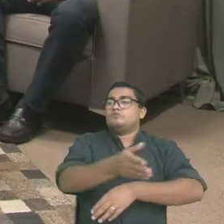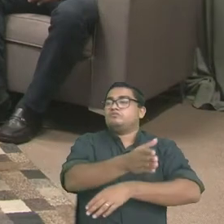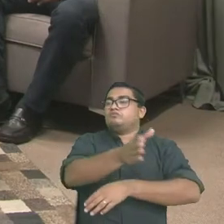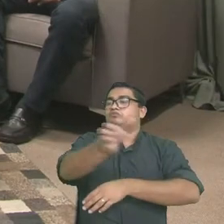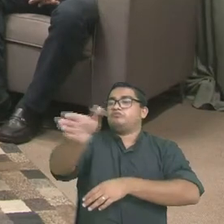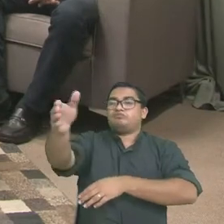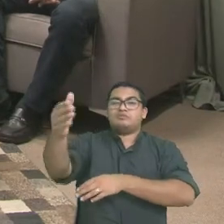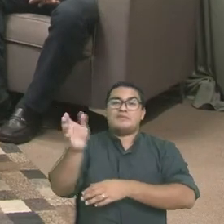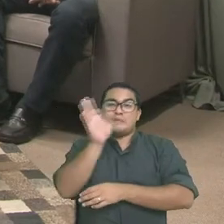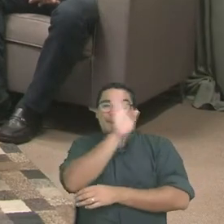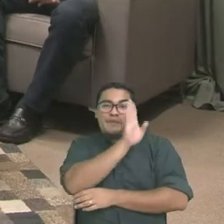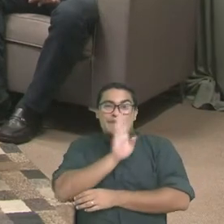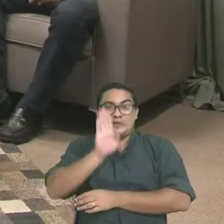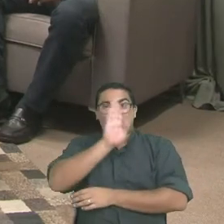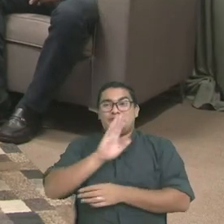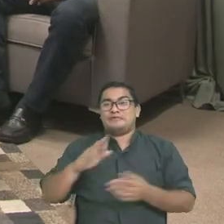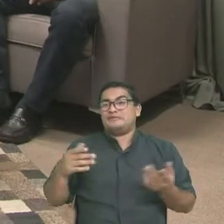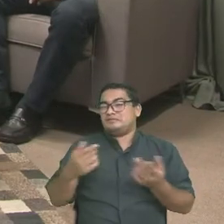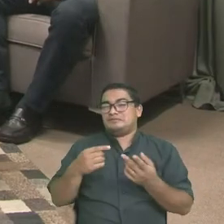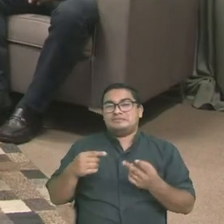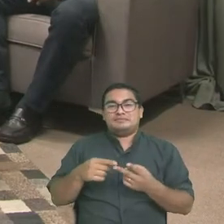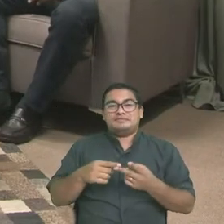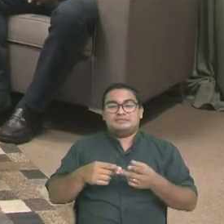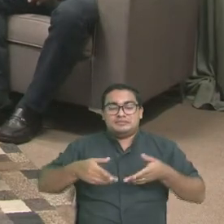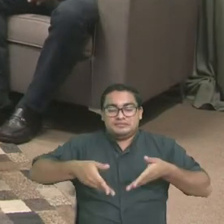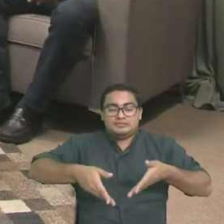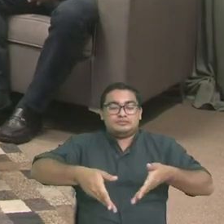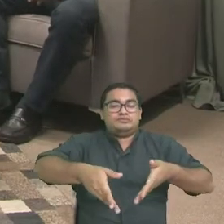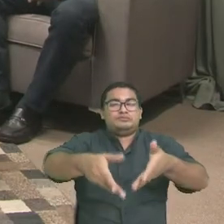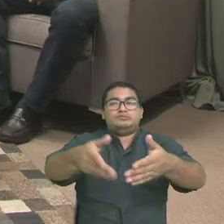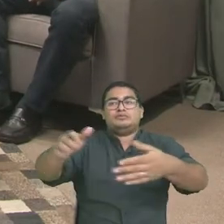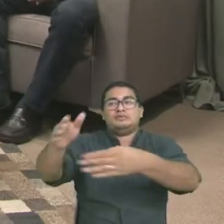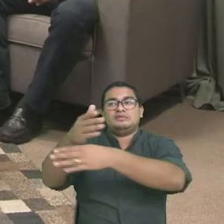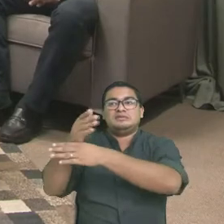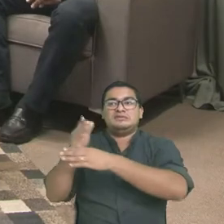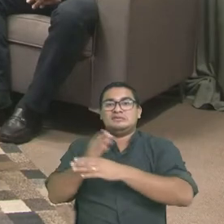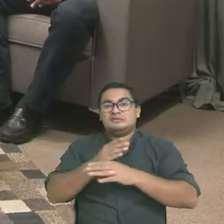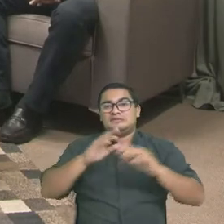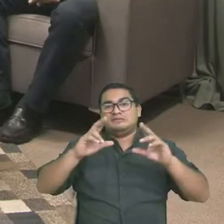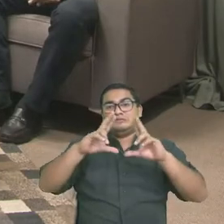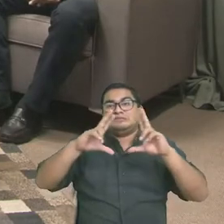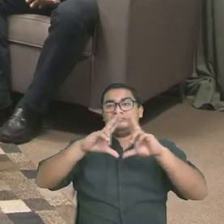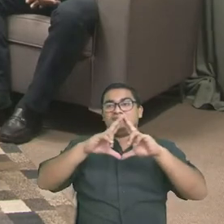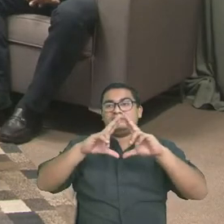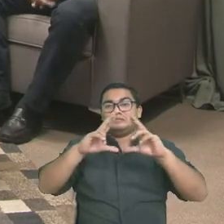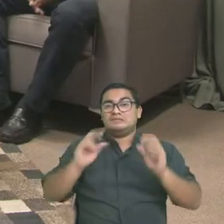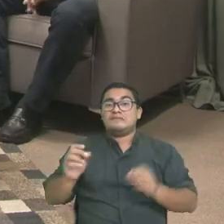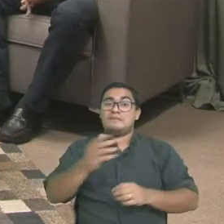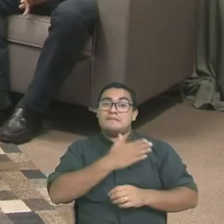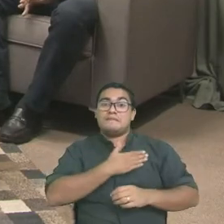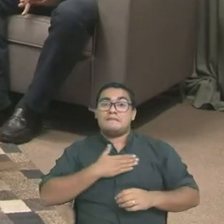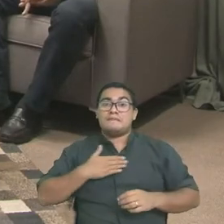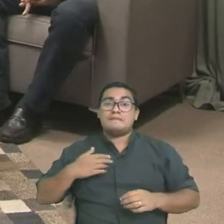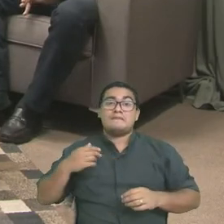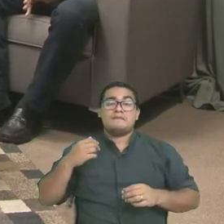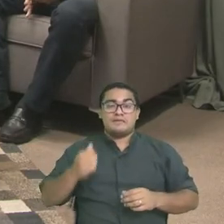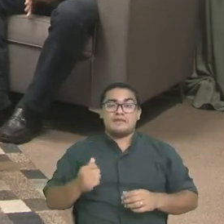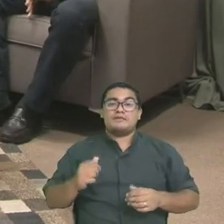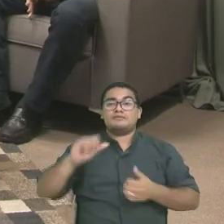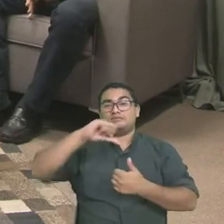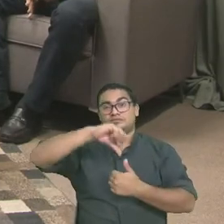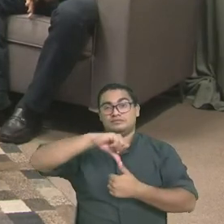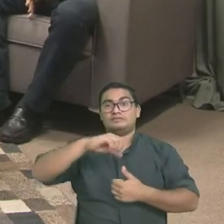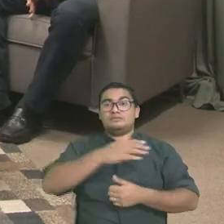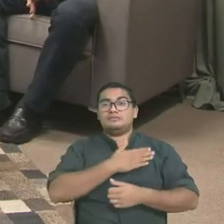las carreteras que tiene nuestro país. Tenemos una de las mejores redes viales a nivel centroamericano. Deudas